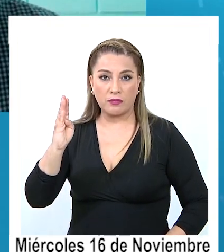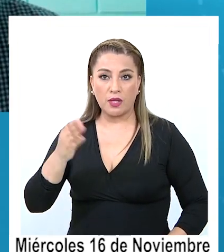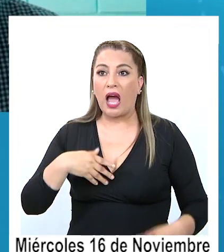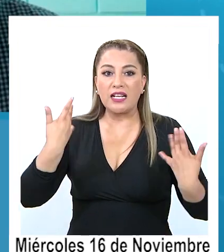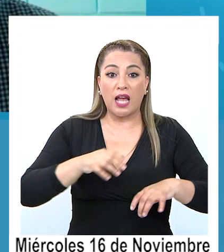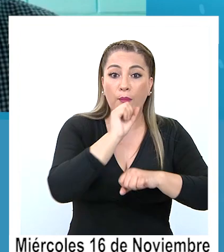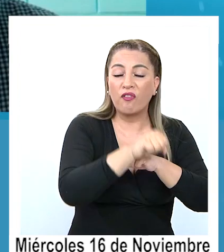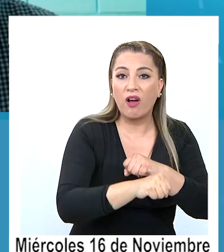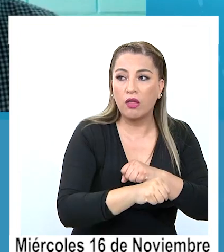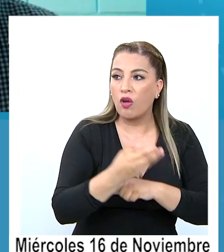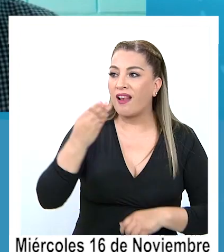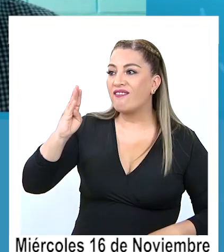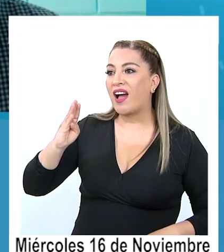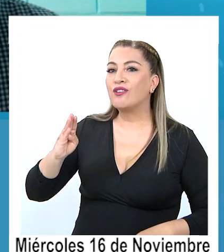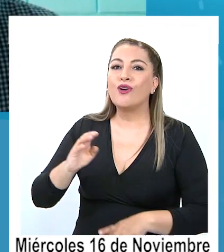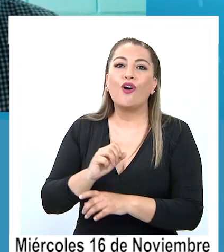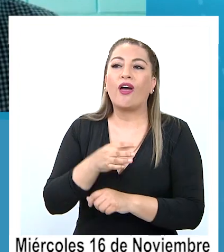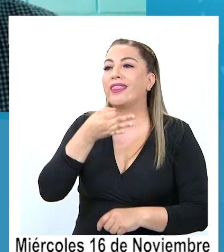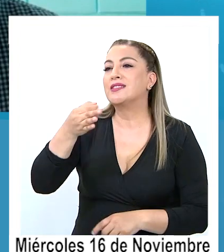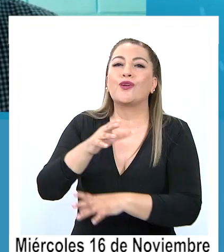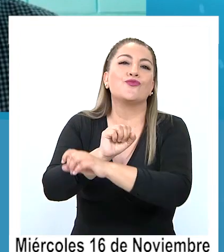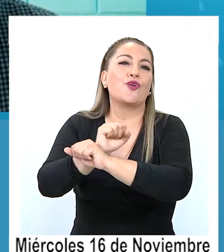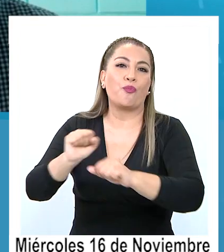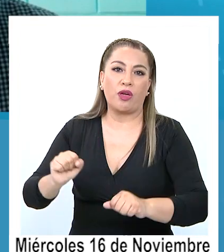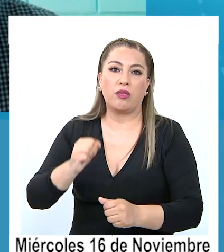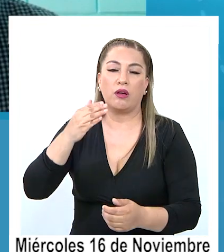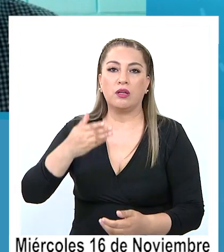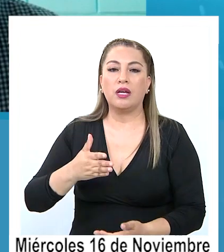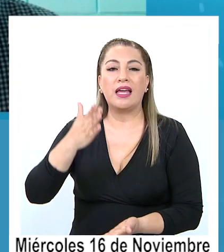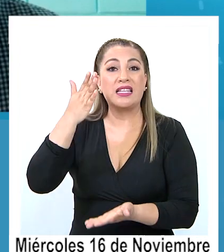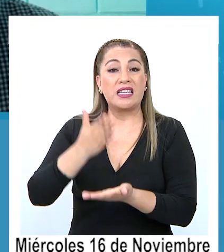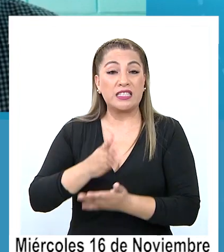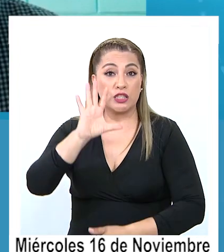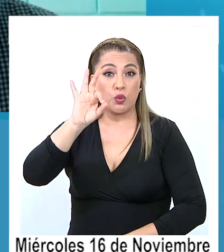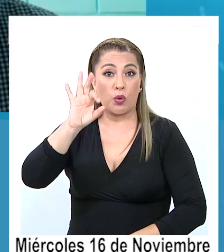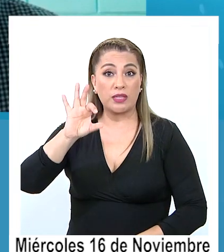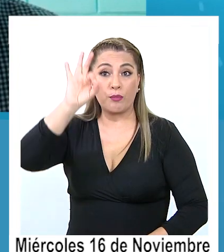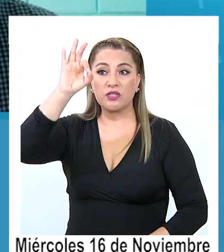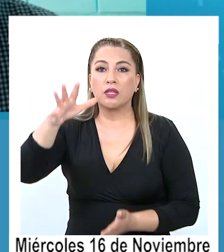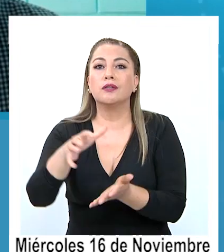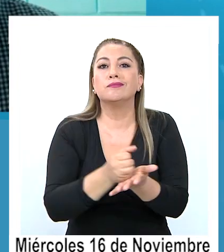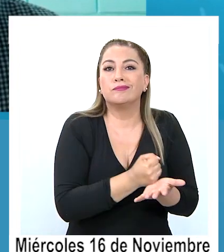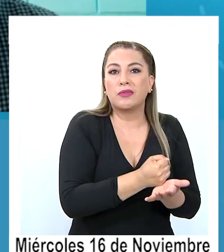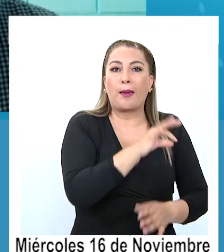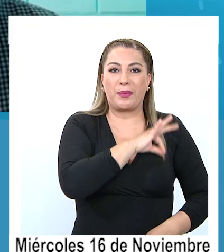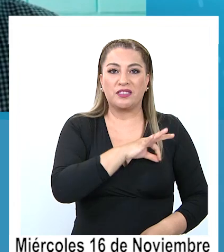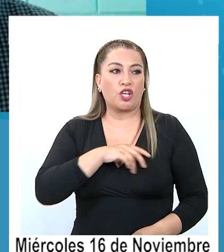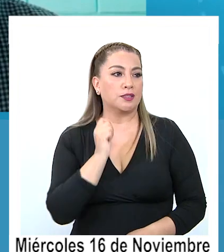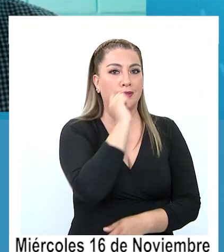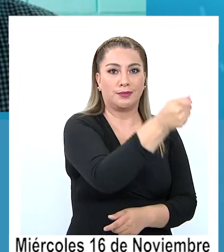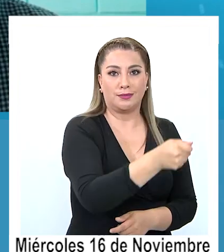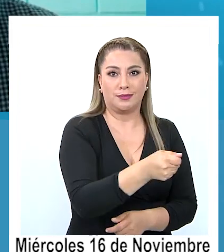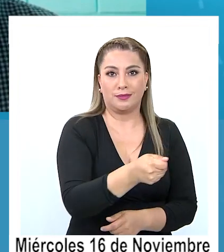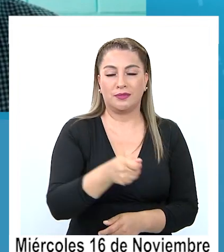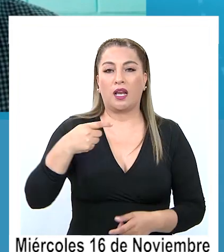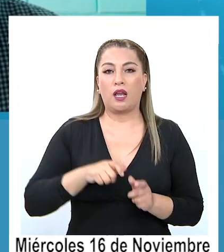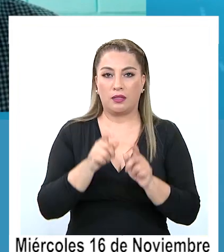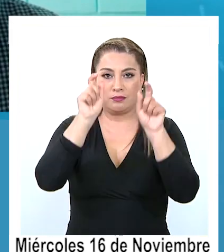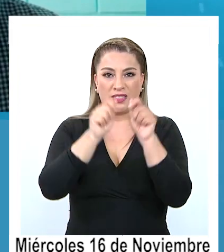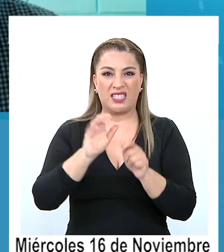crédito de consumo, el banco está obligado a retener hasta el 50% del crédito de consumo para pagar la pensión de alimentos o menos si es que es menos la